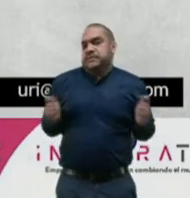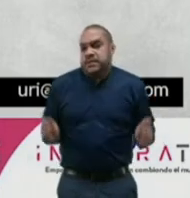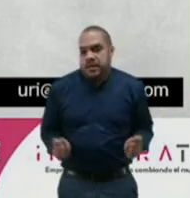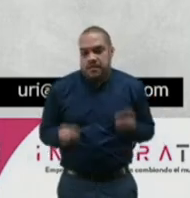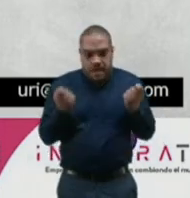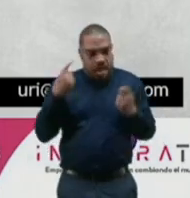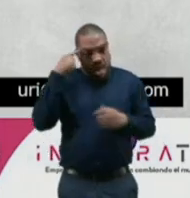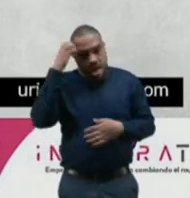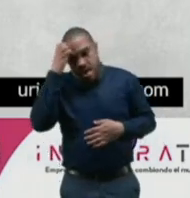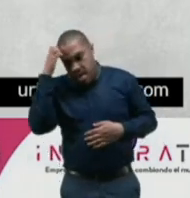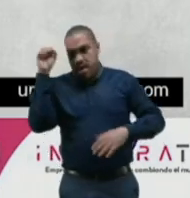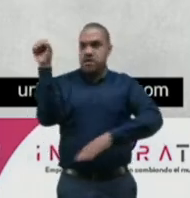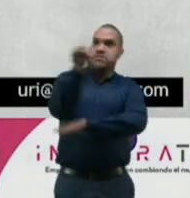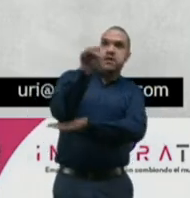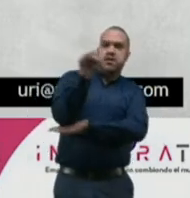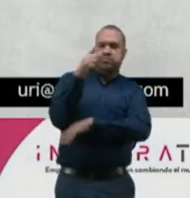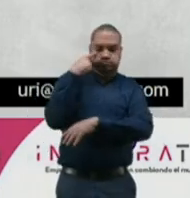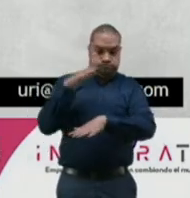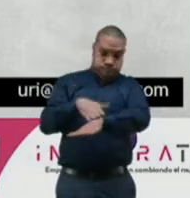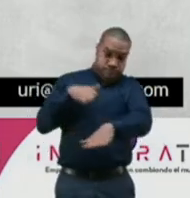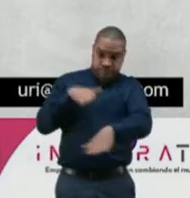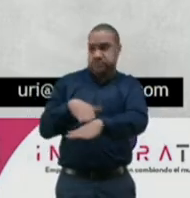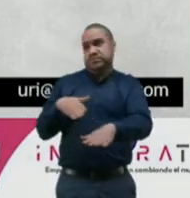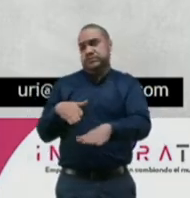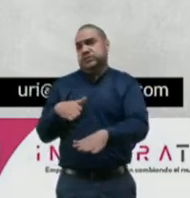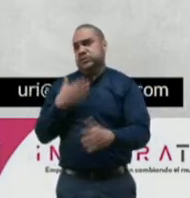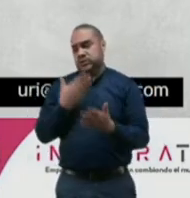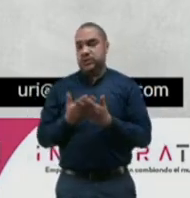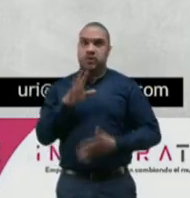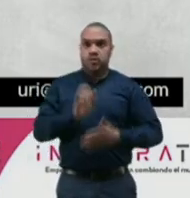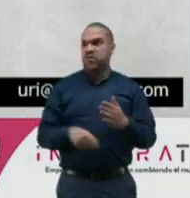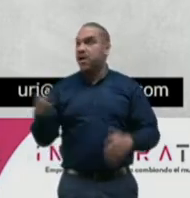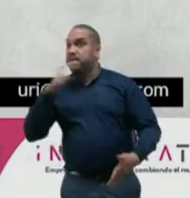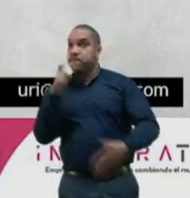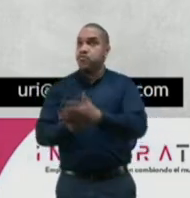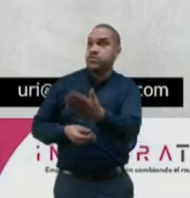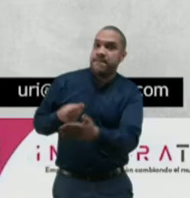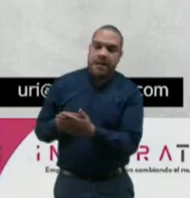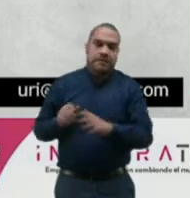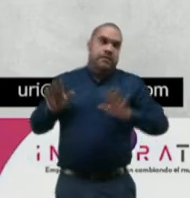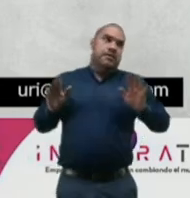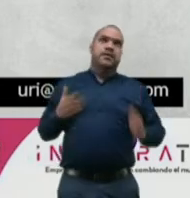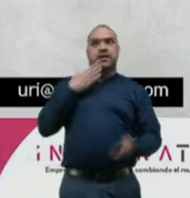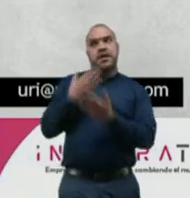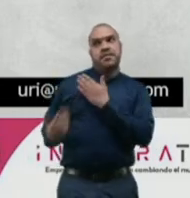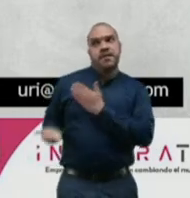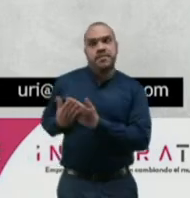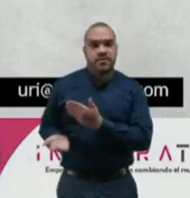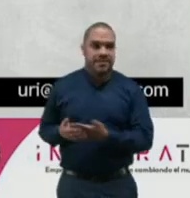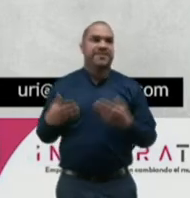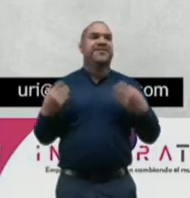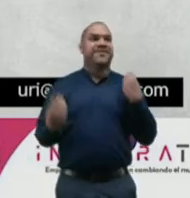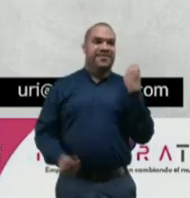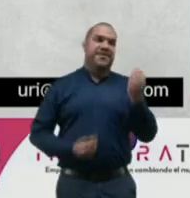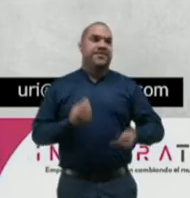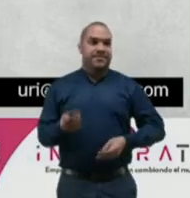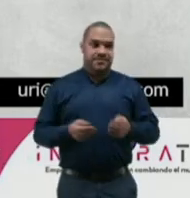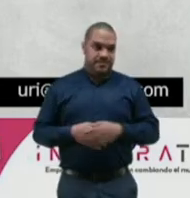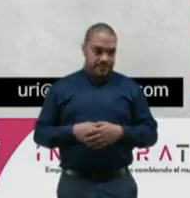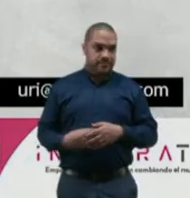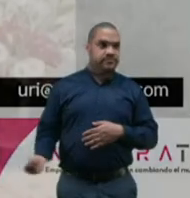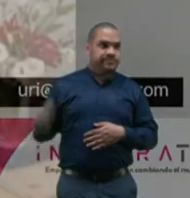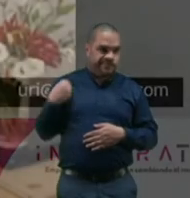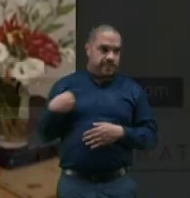tráfico y me salvó de una multa y de muchas otras cosas. Y yo creo que una de las mejores historias que he escuchado fue